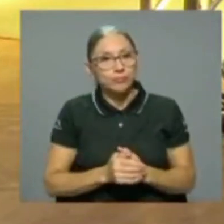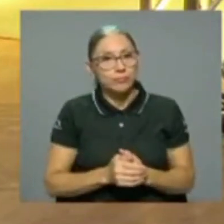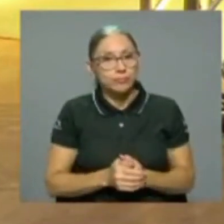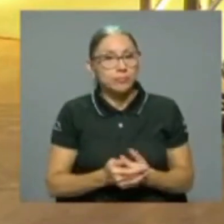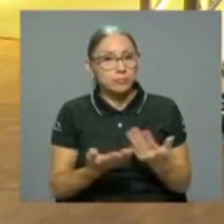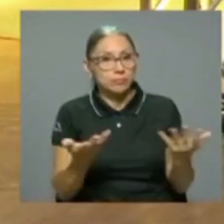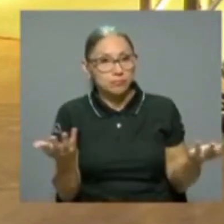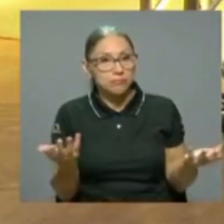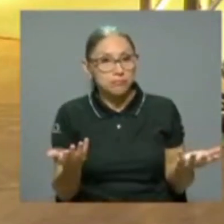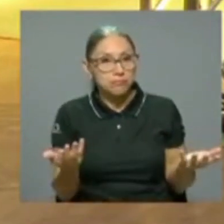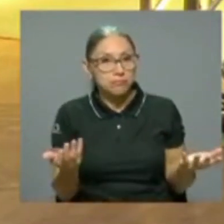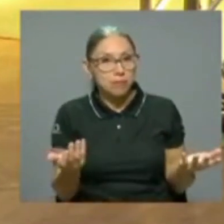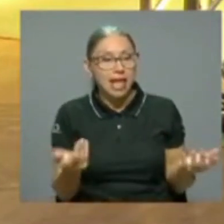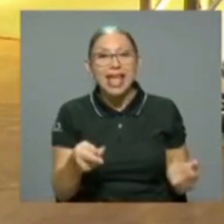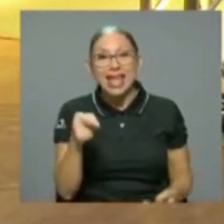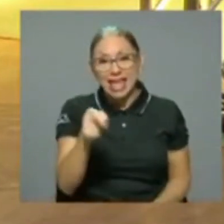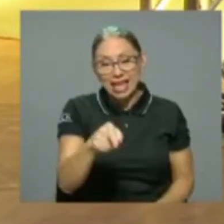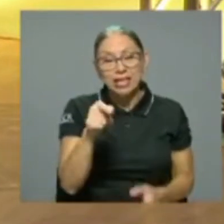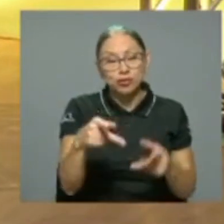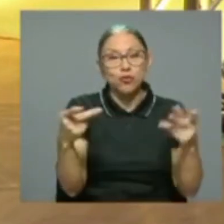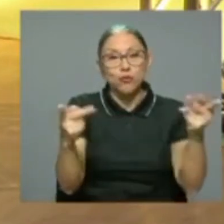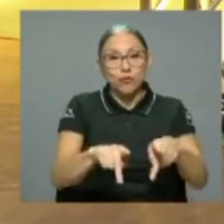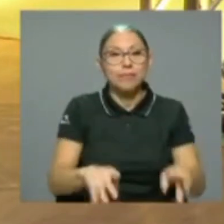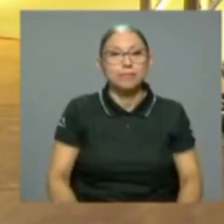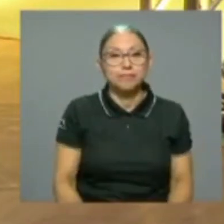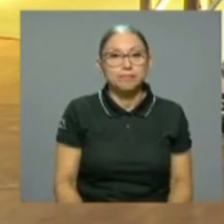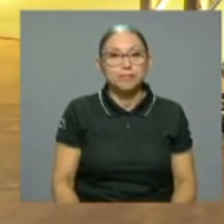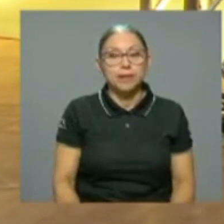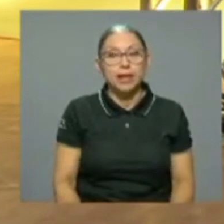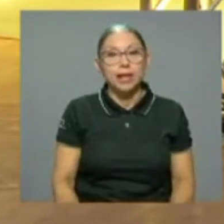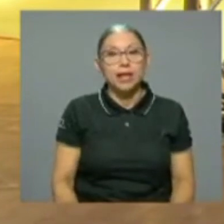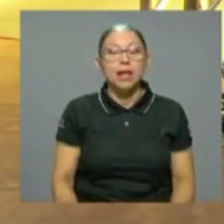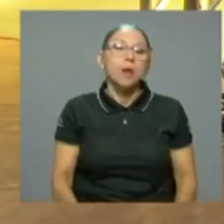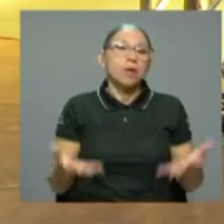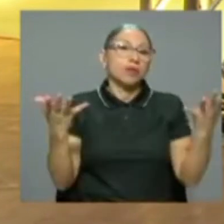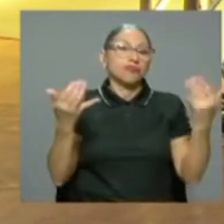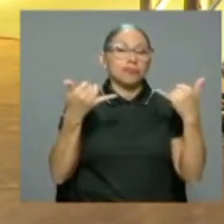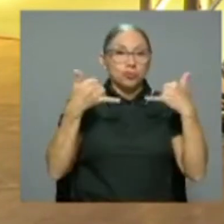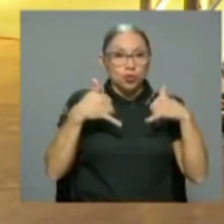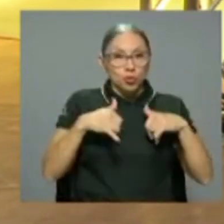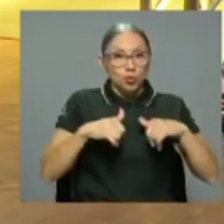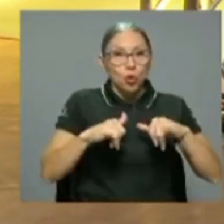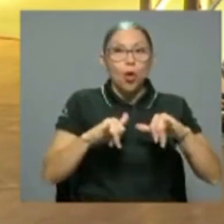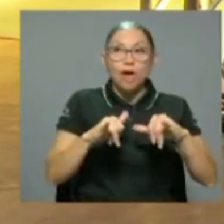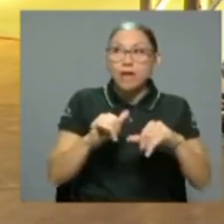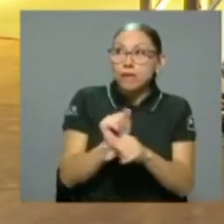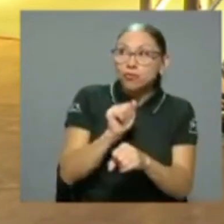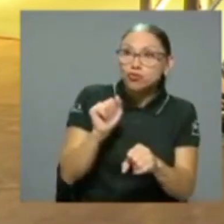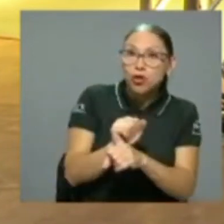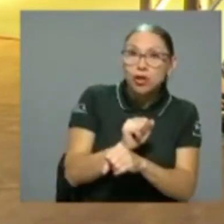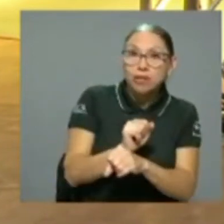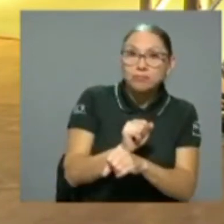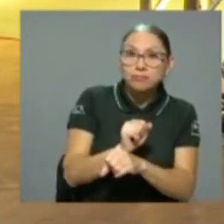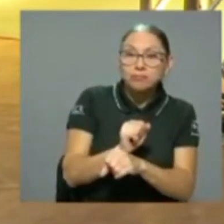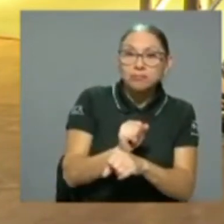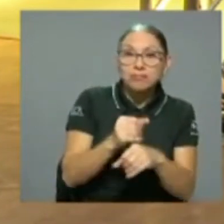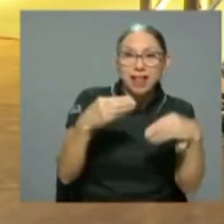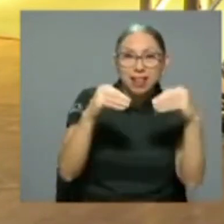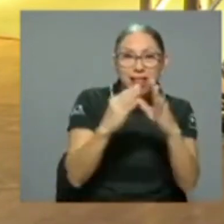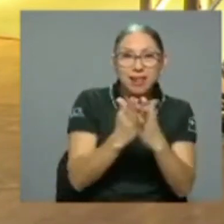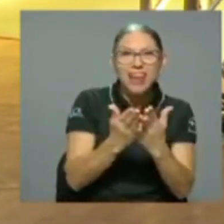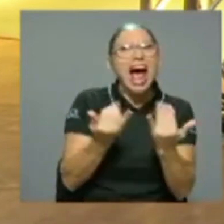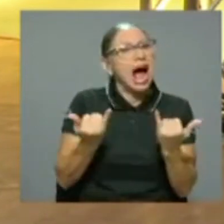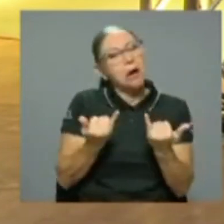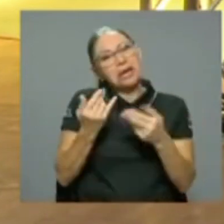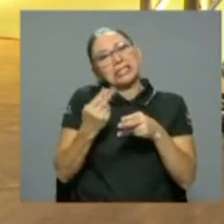materialmente. Eso fue. Bueno, todavía funciona la librería. Ahora no tiene, el nombre ahora es